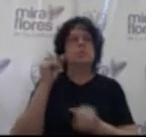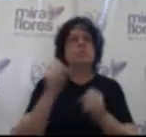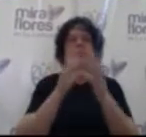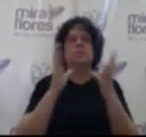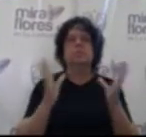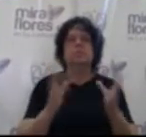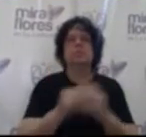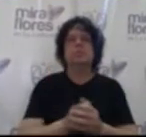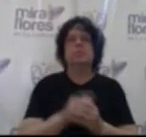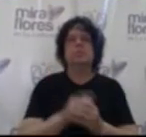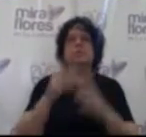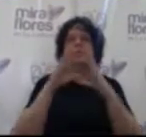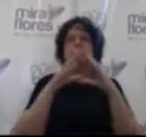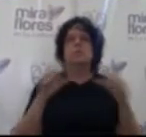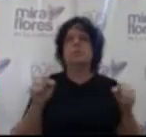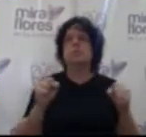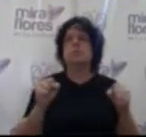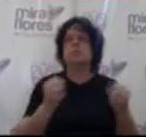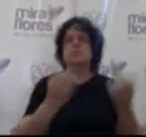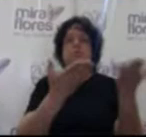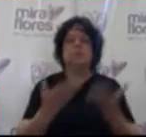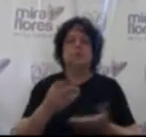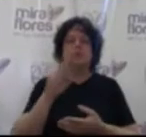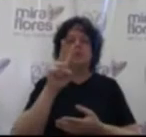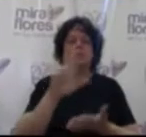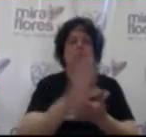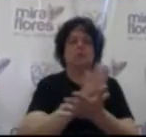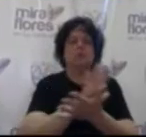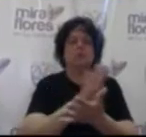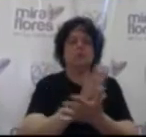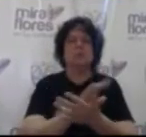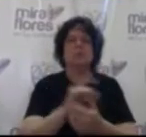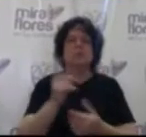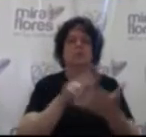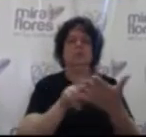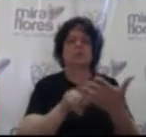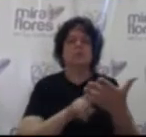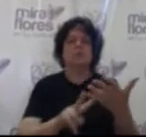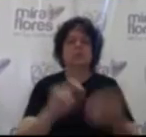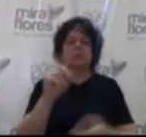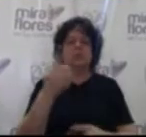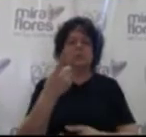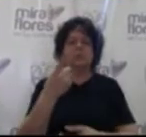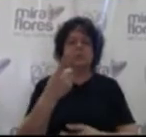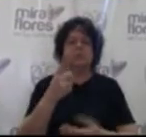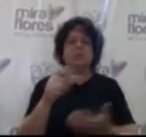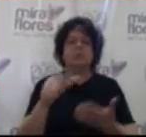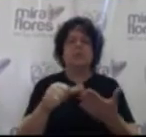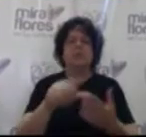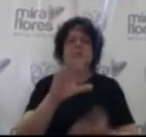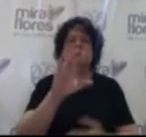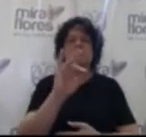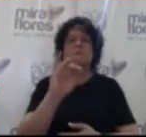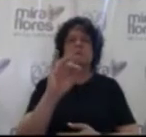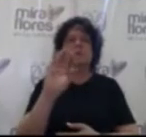Señor alcalde, la Secretaría General ha recibido dos documentos, los mismos que voy a dar lectura. El primero de ellos es la carta número